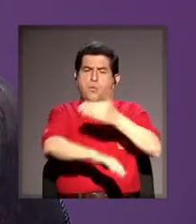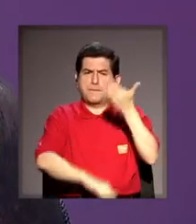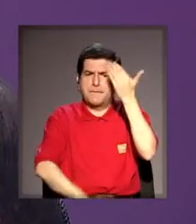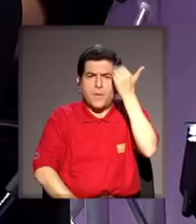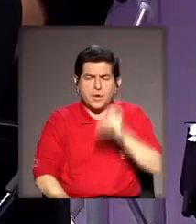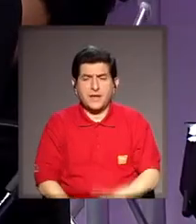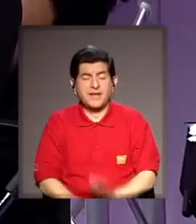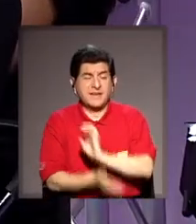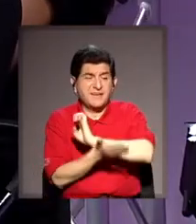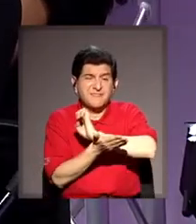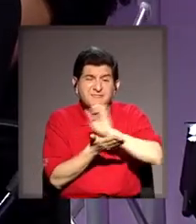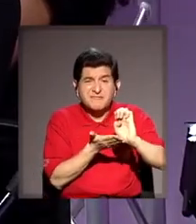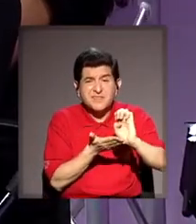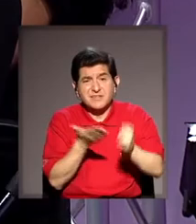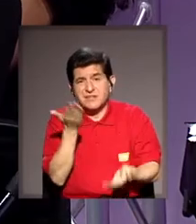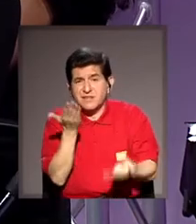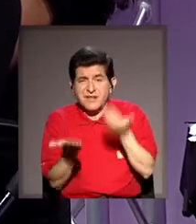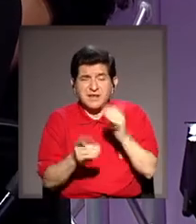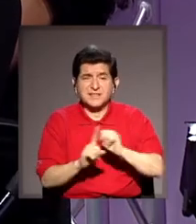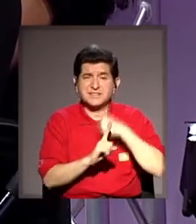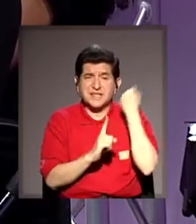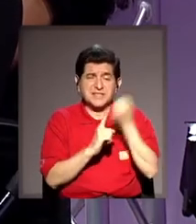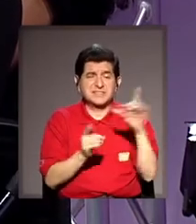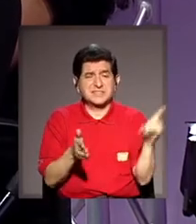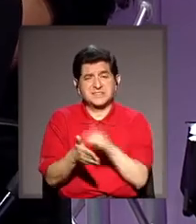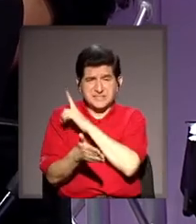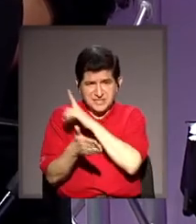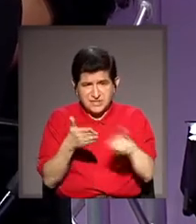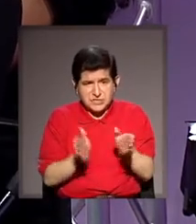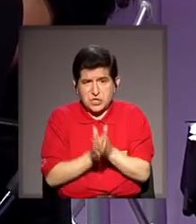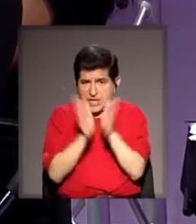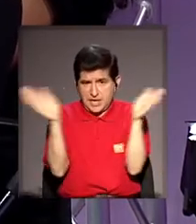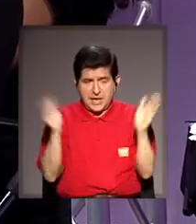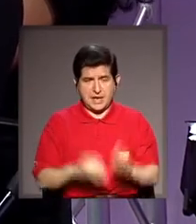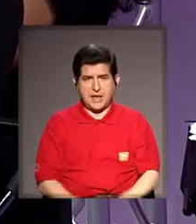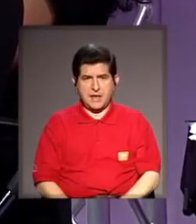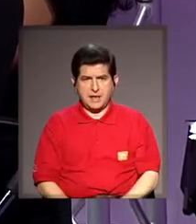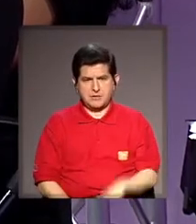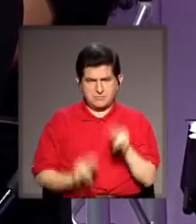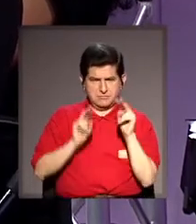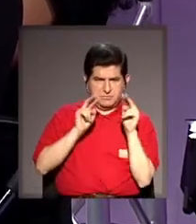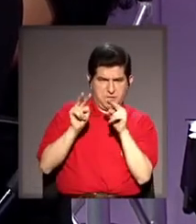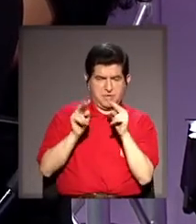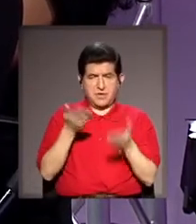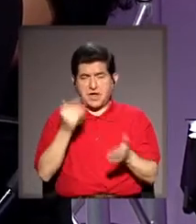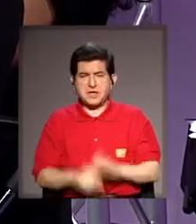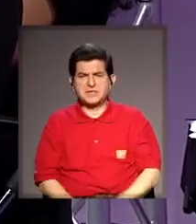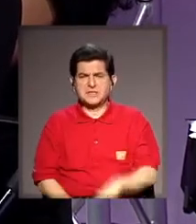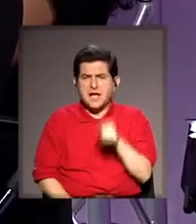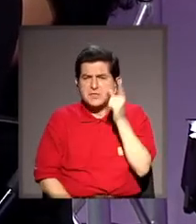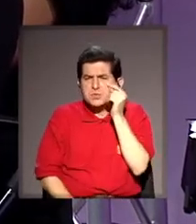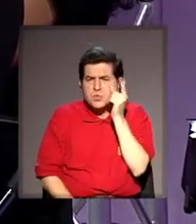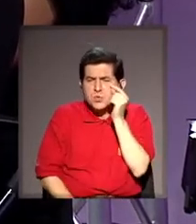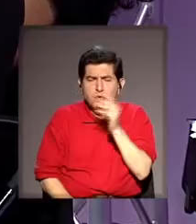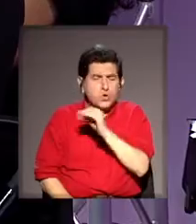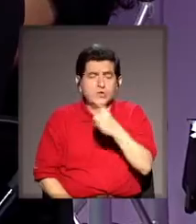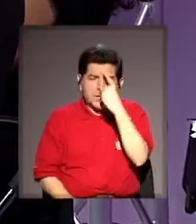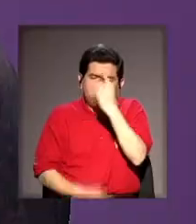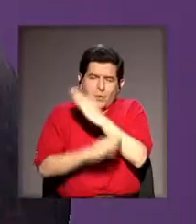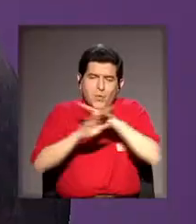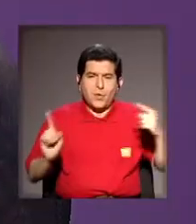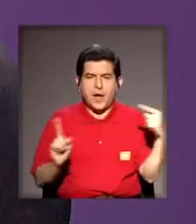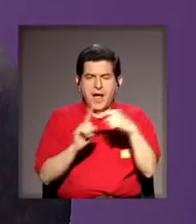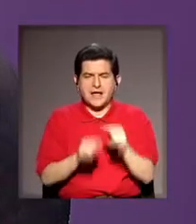evita situaciones de discriminación en general desde las miradas más inocentes y más curiosas a